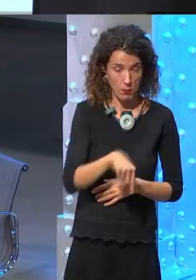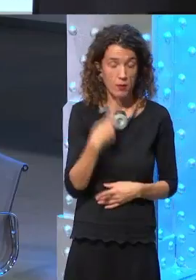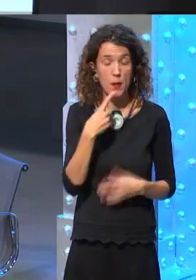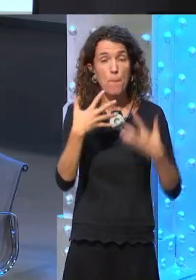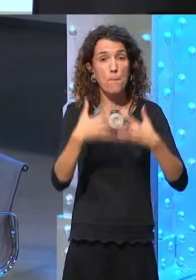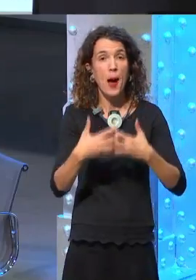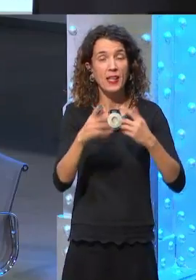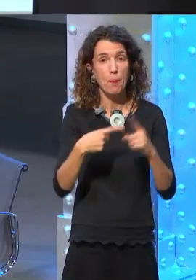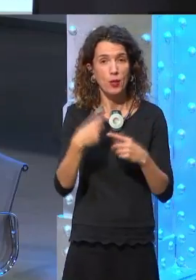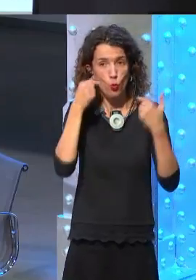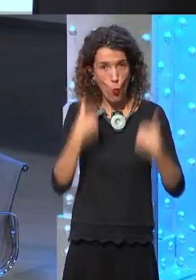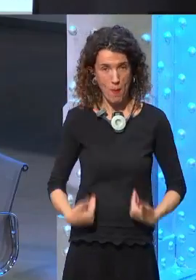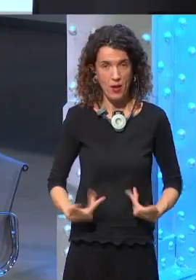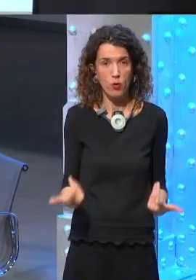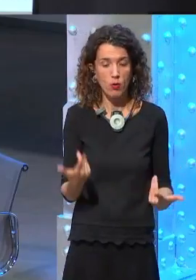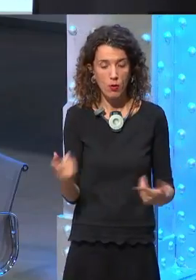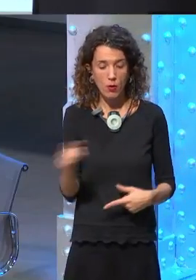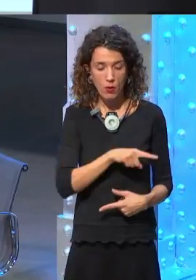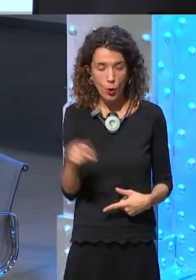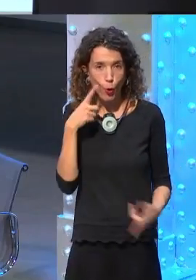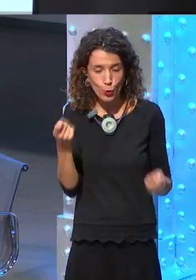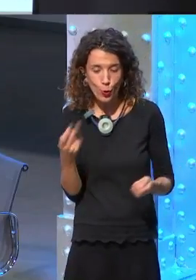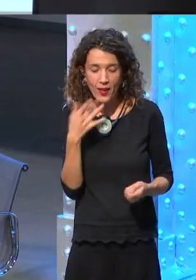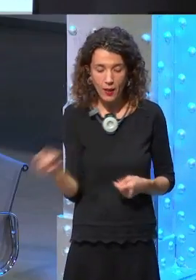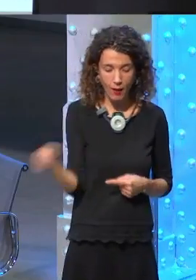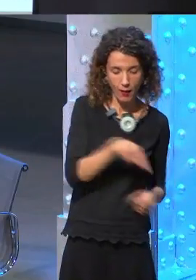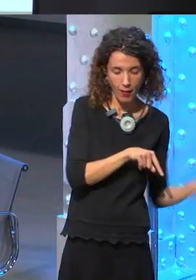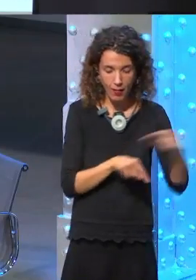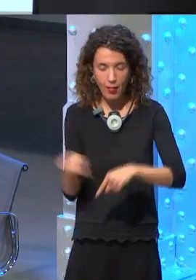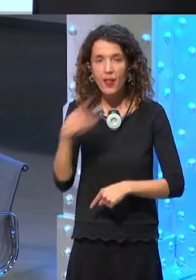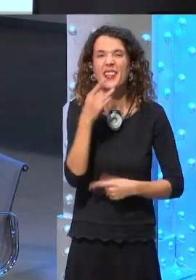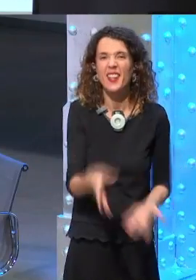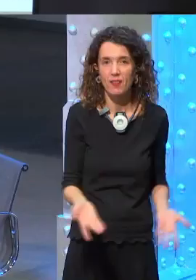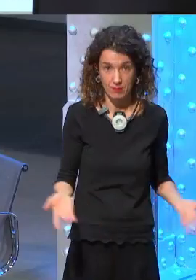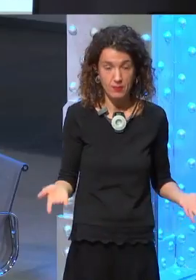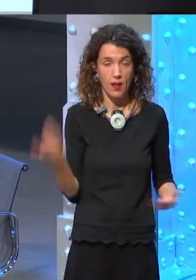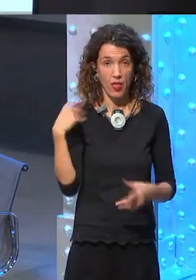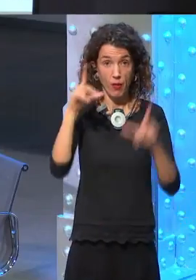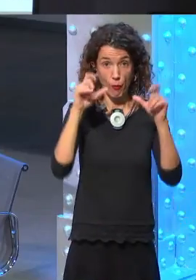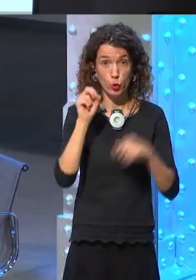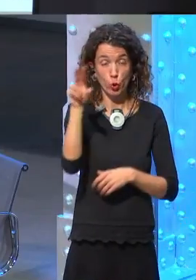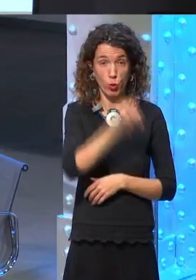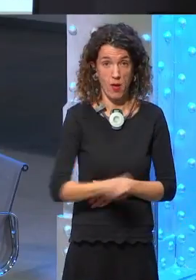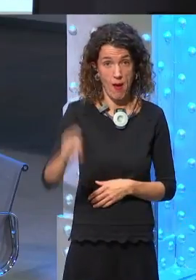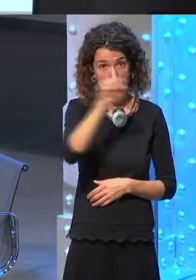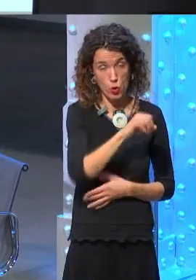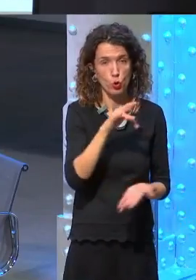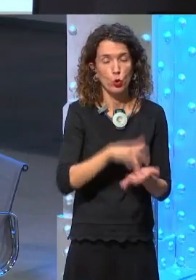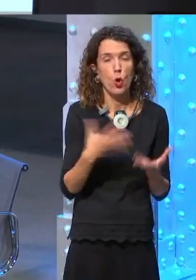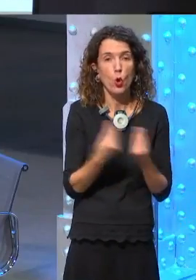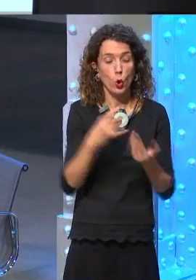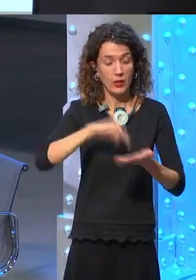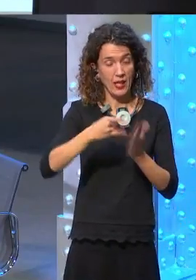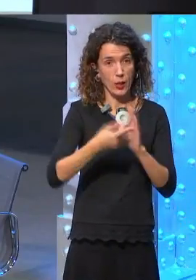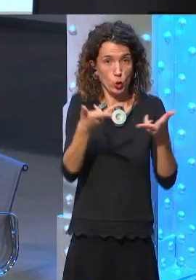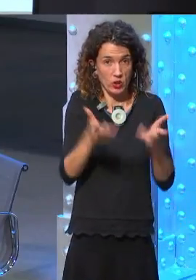una máquina y un humano, y la pregunta es, ¿quién controla a quién? Esta es una foto que hicimos hace unos 12 años con un